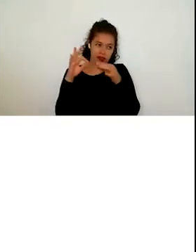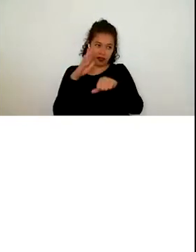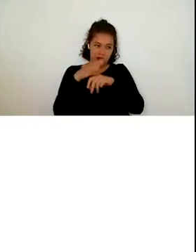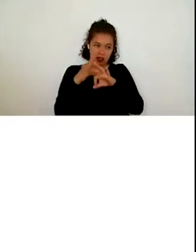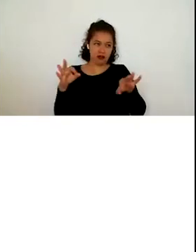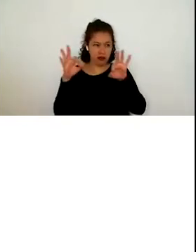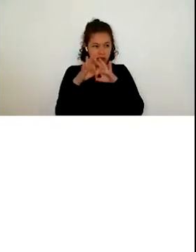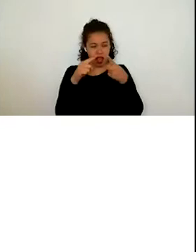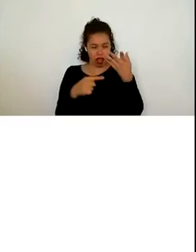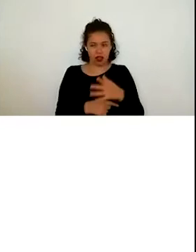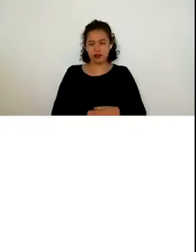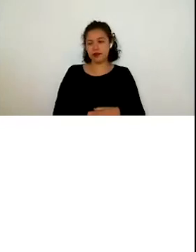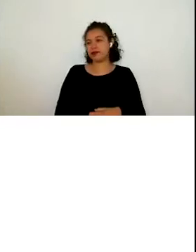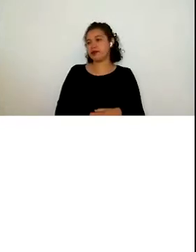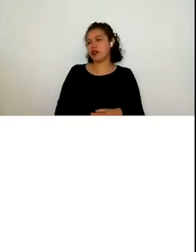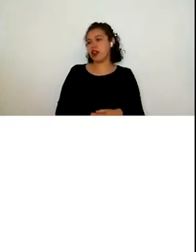Y bueno,